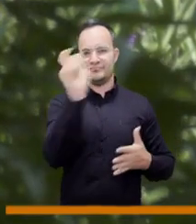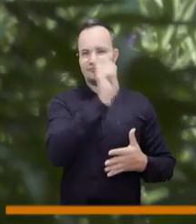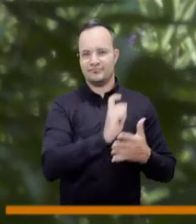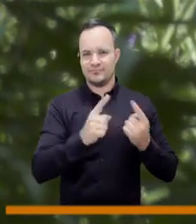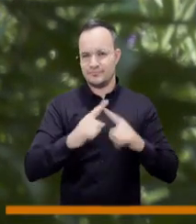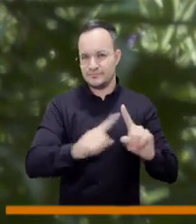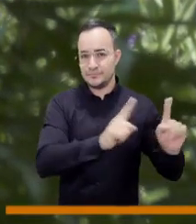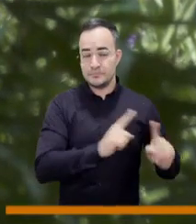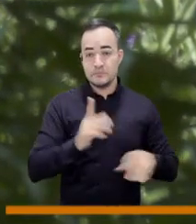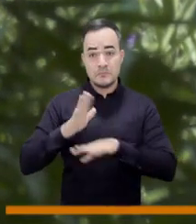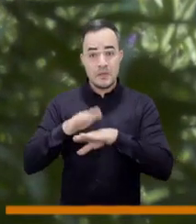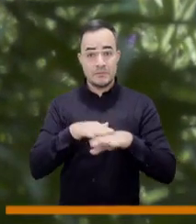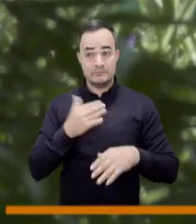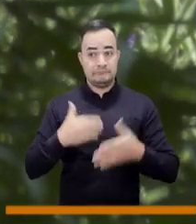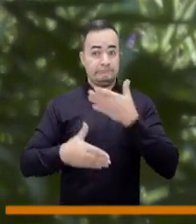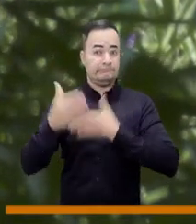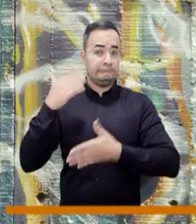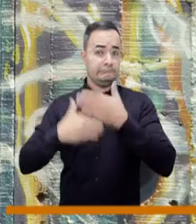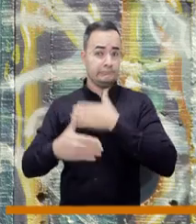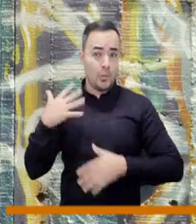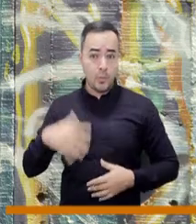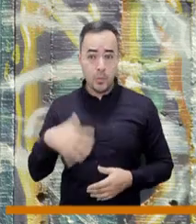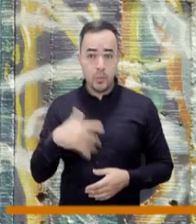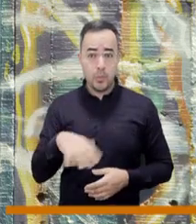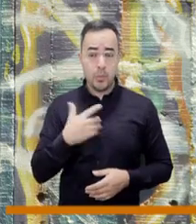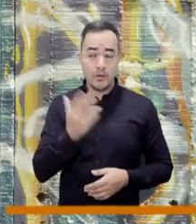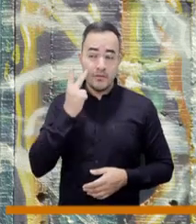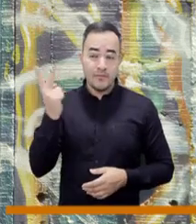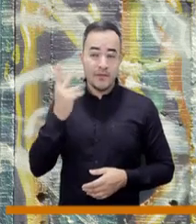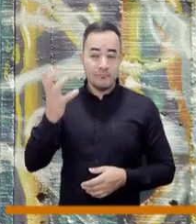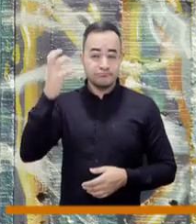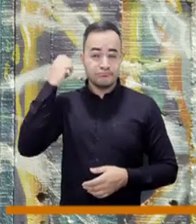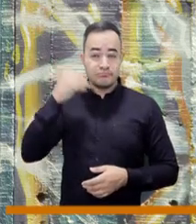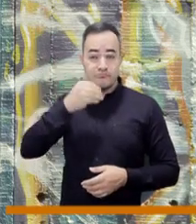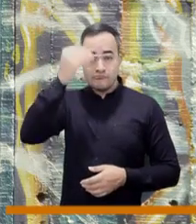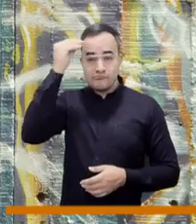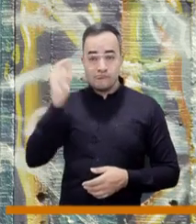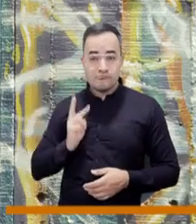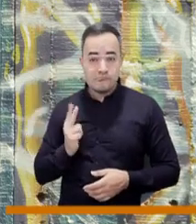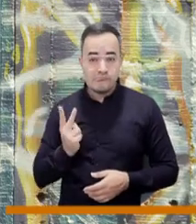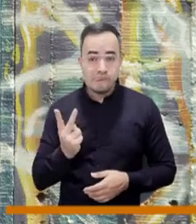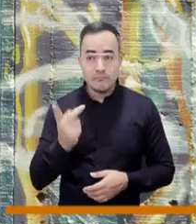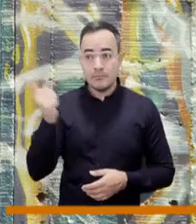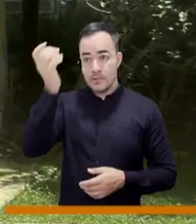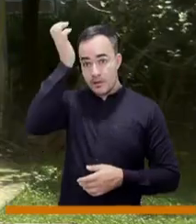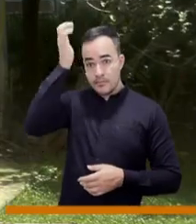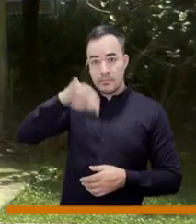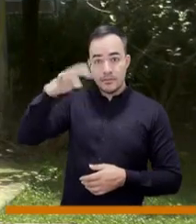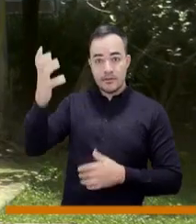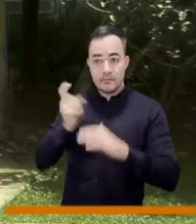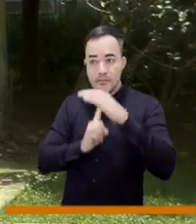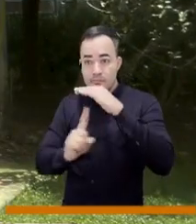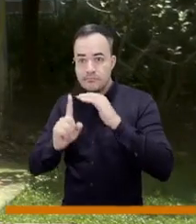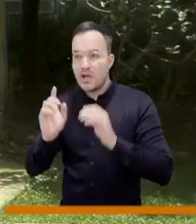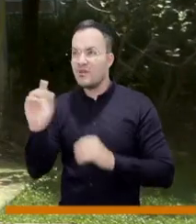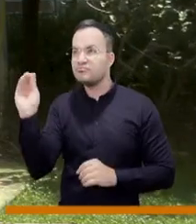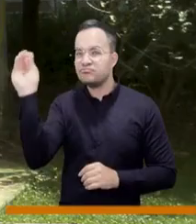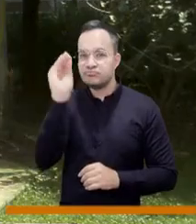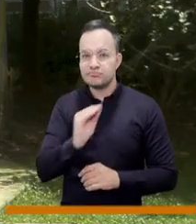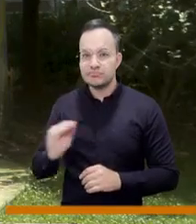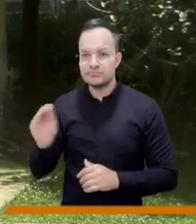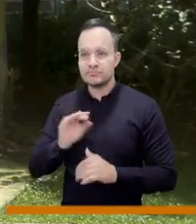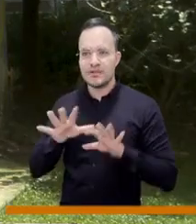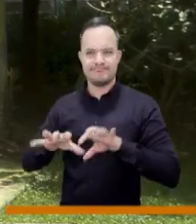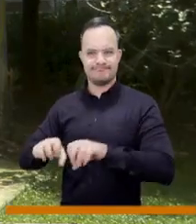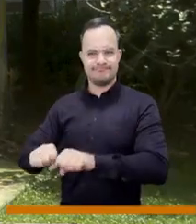hablar incluso desde las cavernas, estamos viendo apropiación del espacio común. Y es una